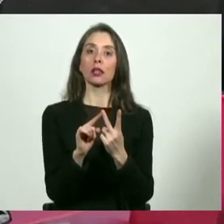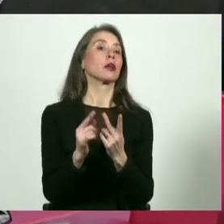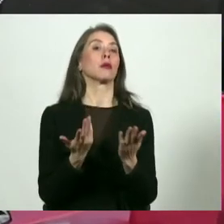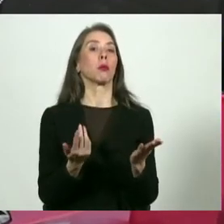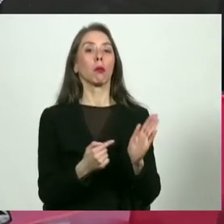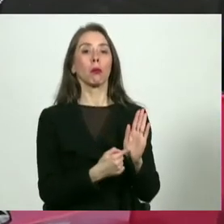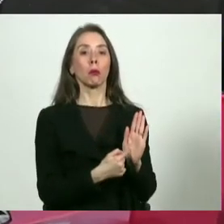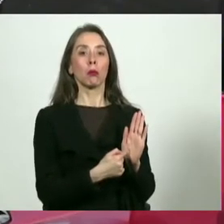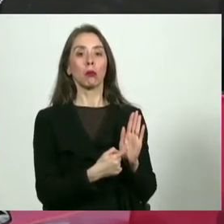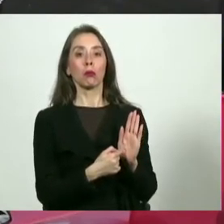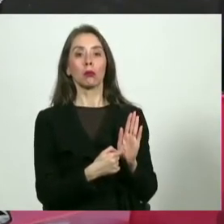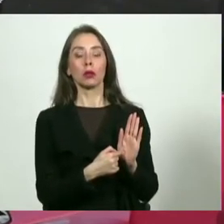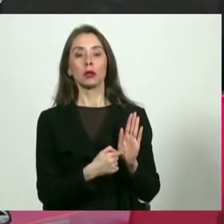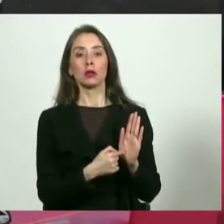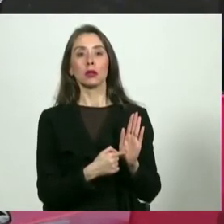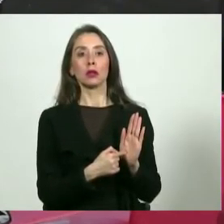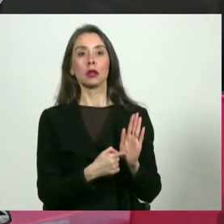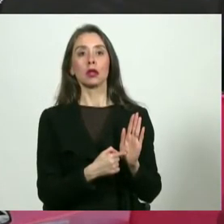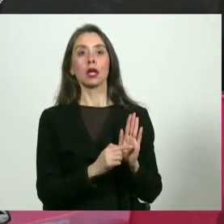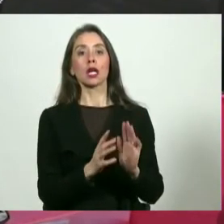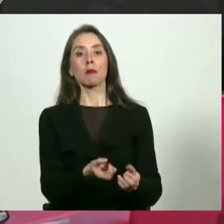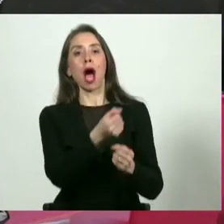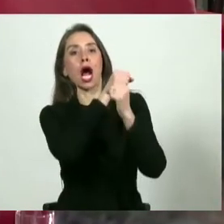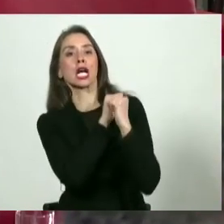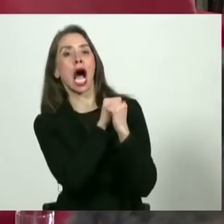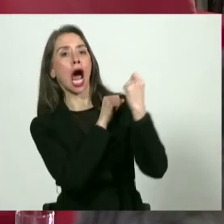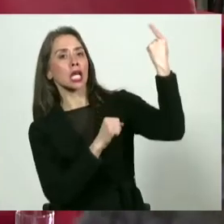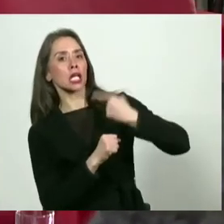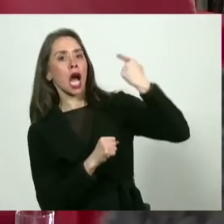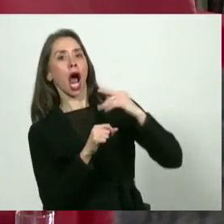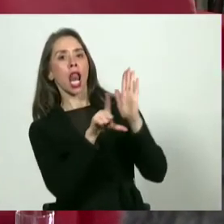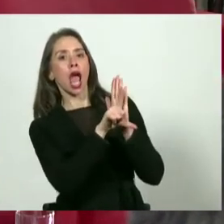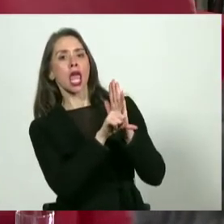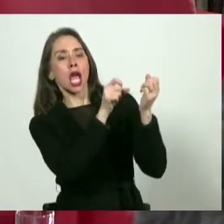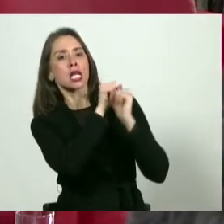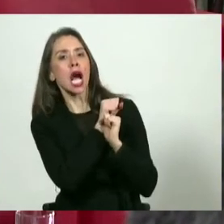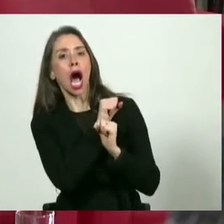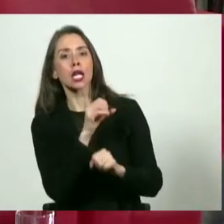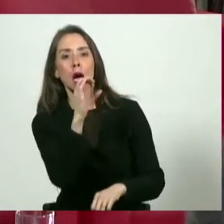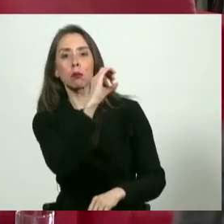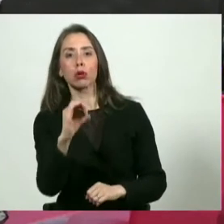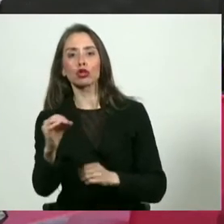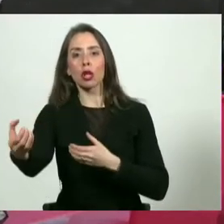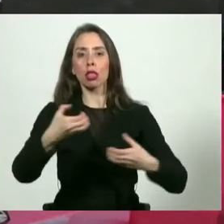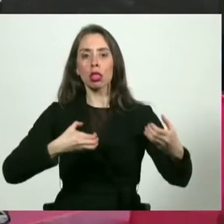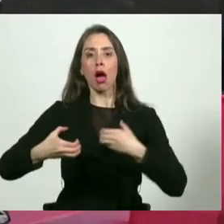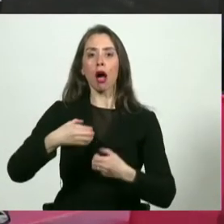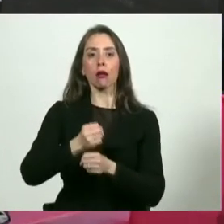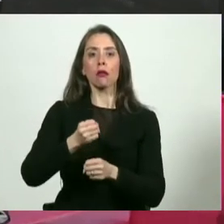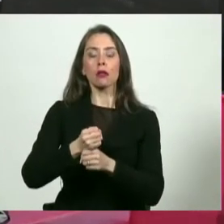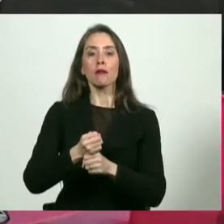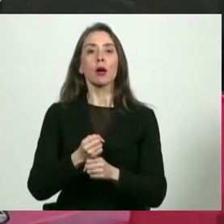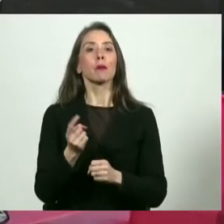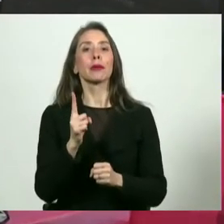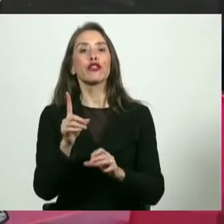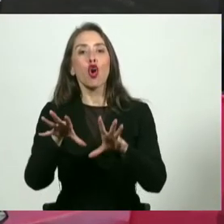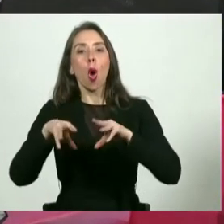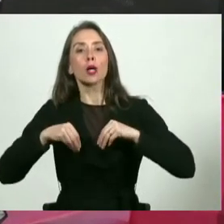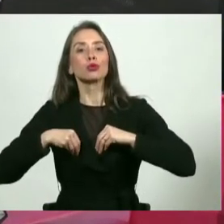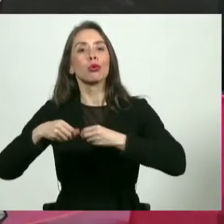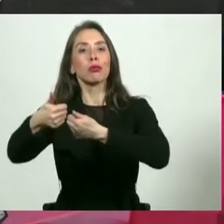uno va generando más posibilidades. Ahora, nosotros debiéramos tener efectivamente más políticas de